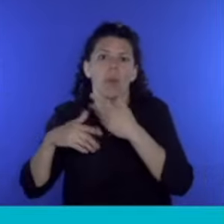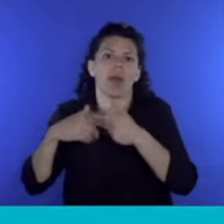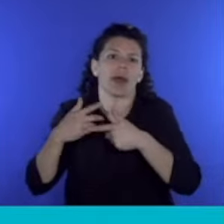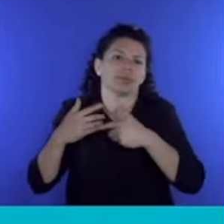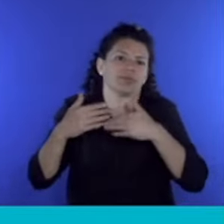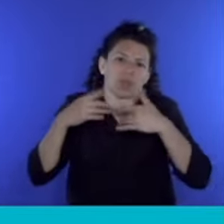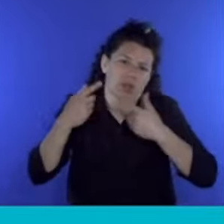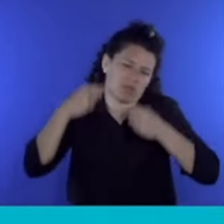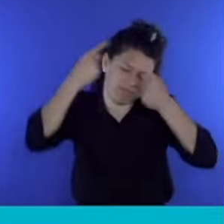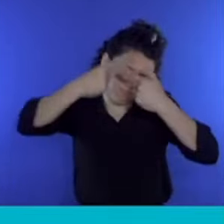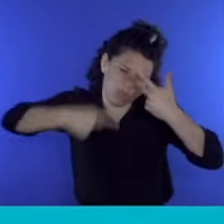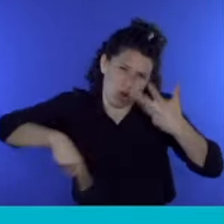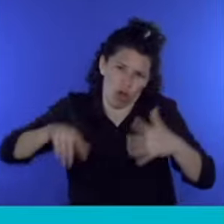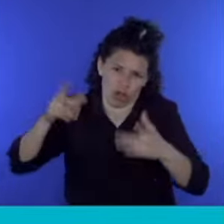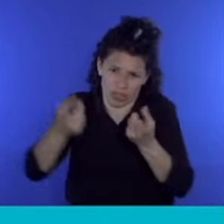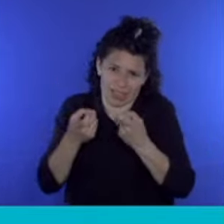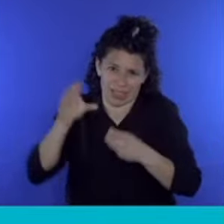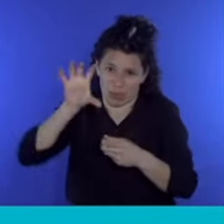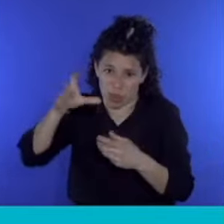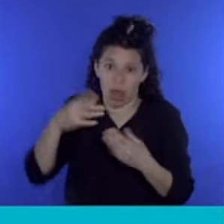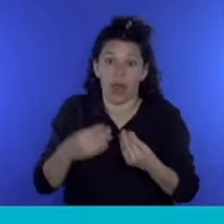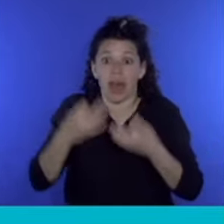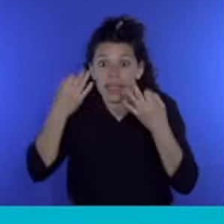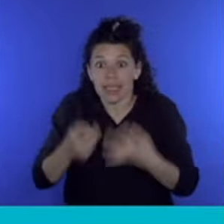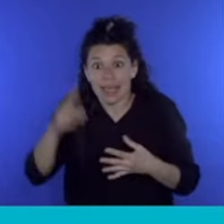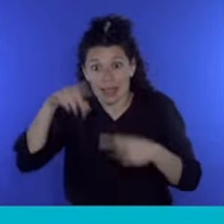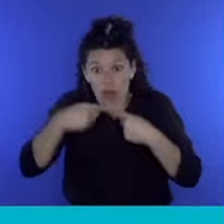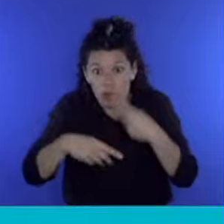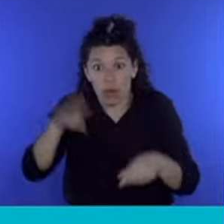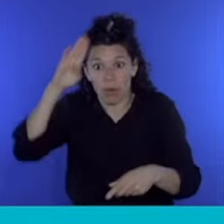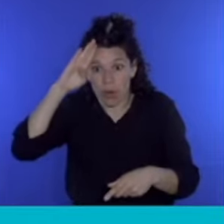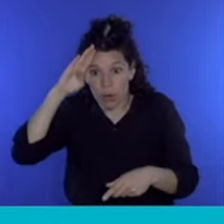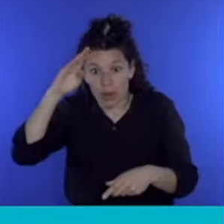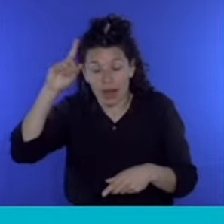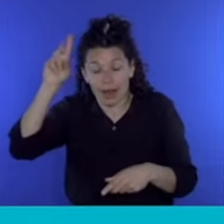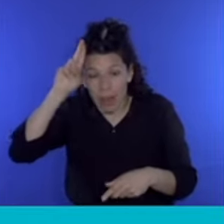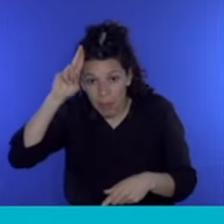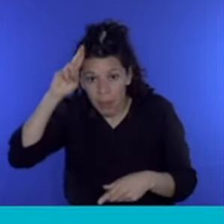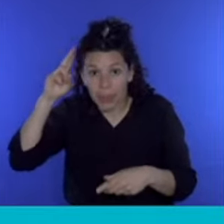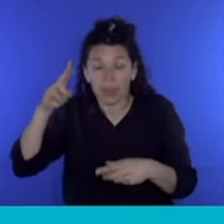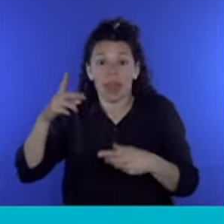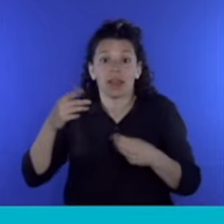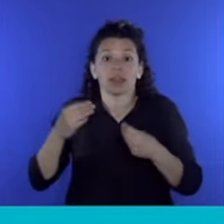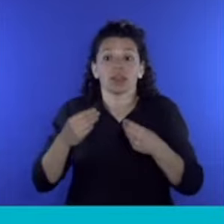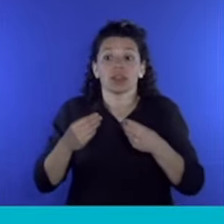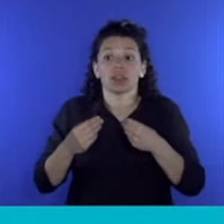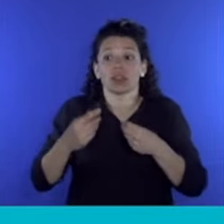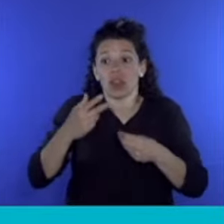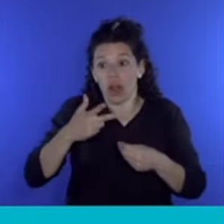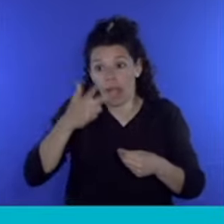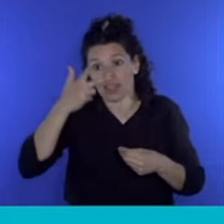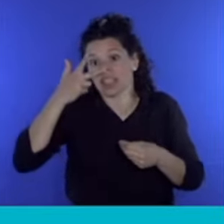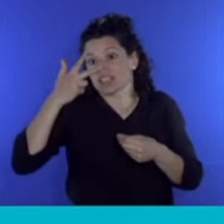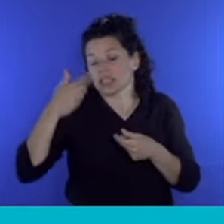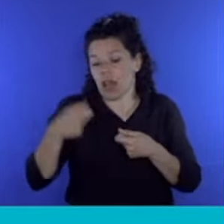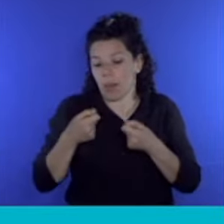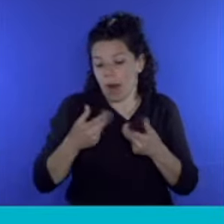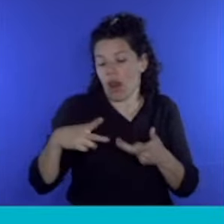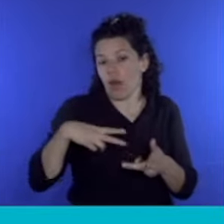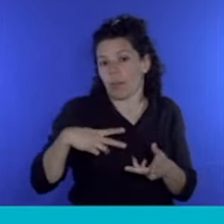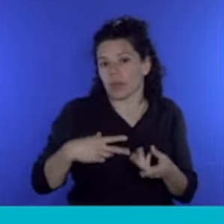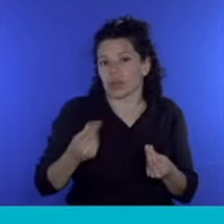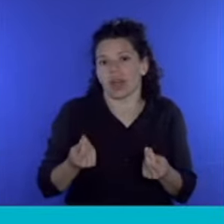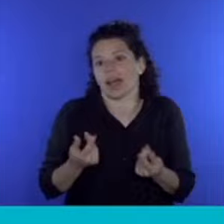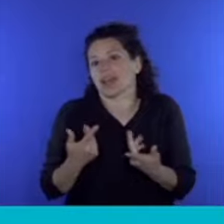Aires, pero si seguimos respetando las exenciones y los beneficios para los millonarios, es claro que no se van a garantizar